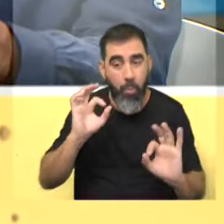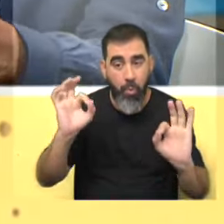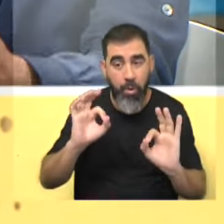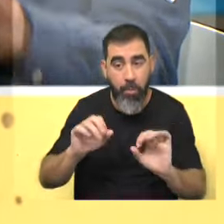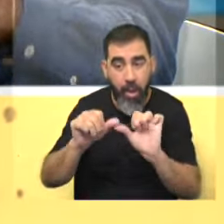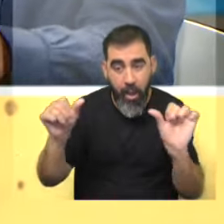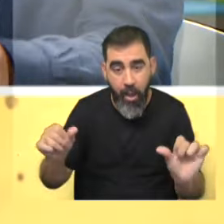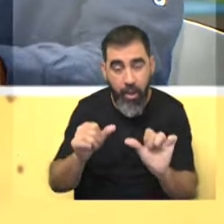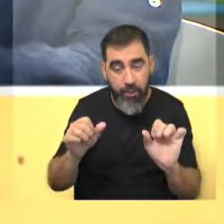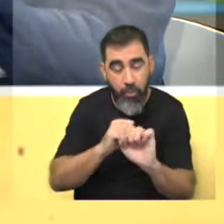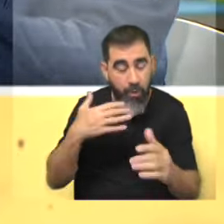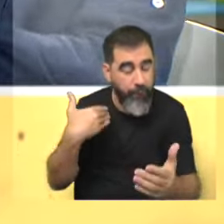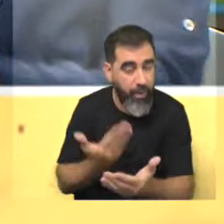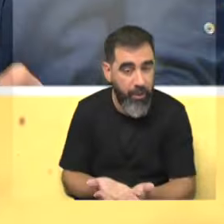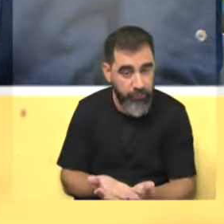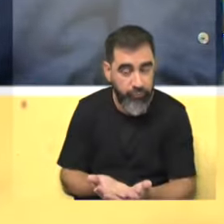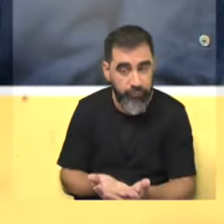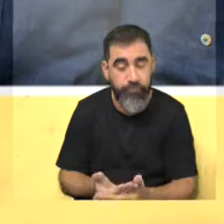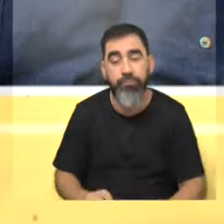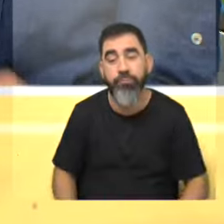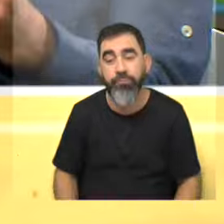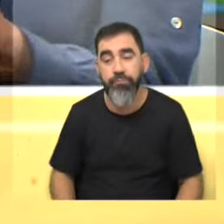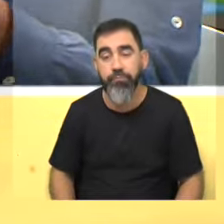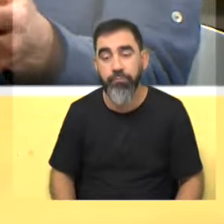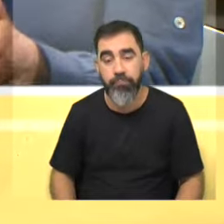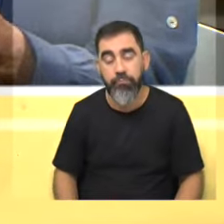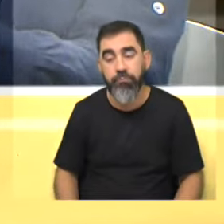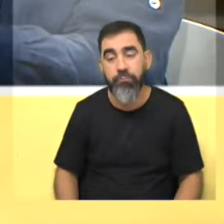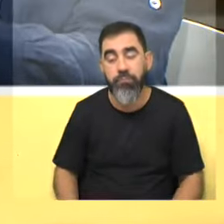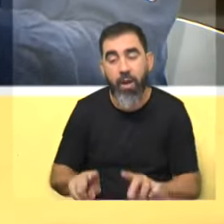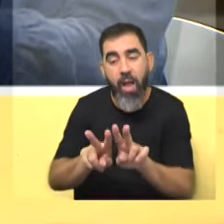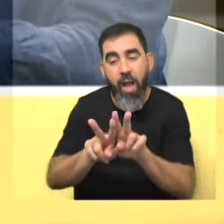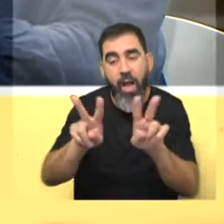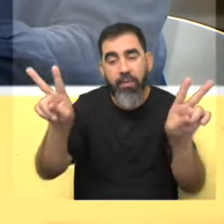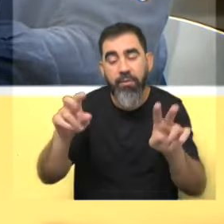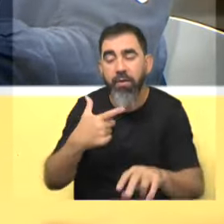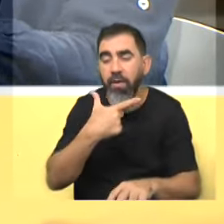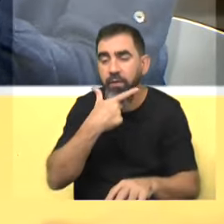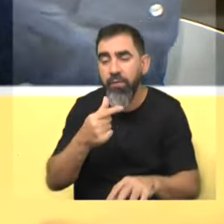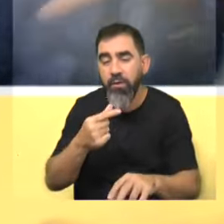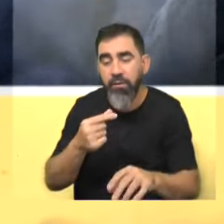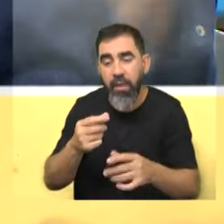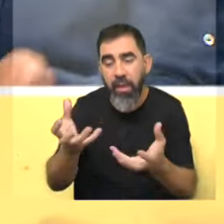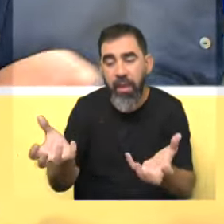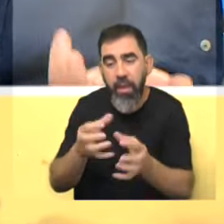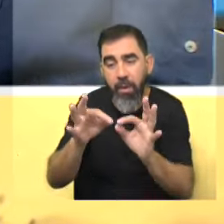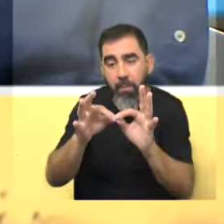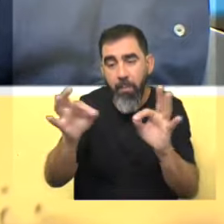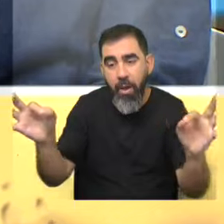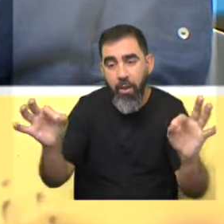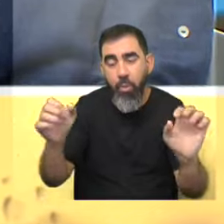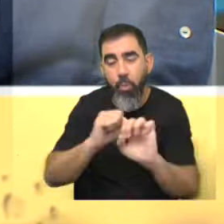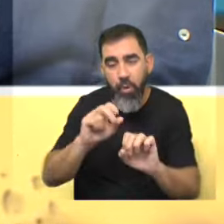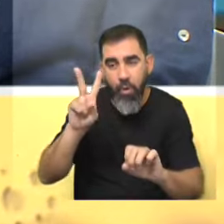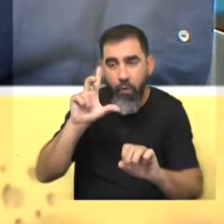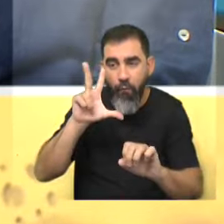hace es probabilidad de fracaso en algo así. Entonces, las antenas era algo fácil que uno, quemando una tanza, las podía desplegar. En alguna de las fotos se ve